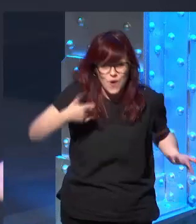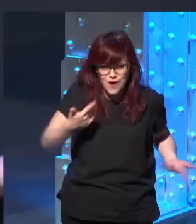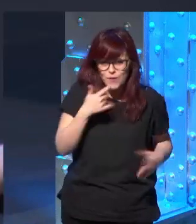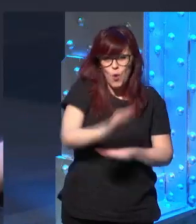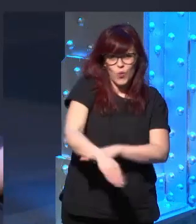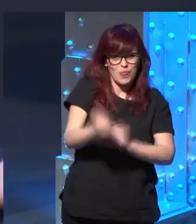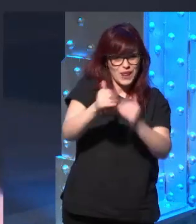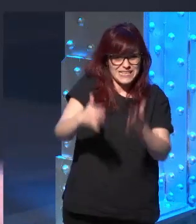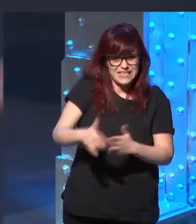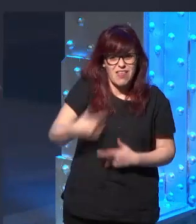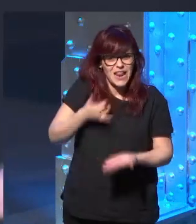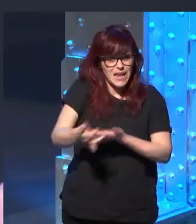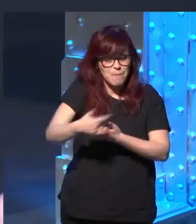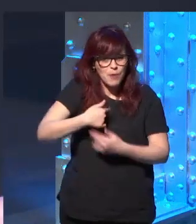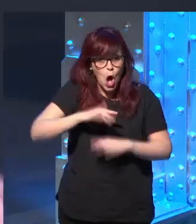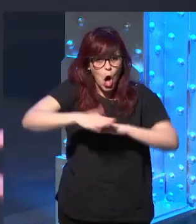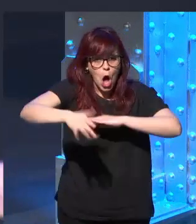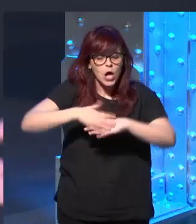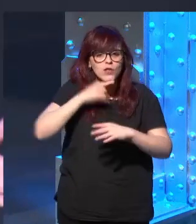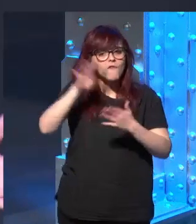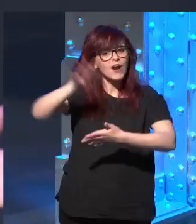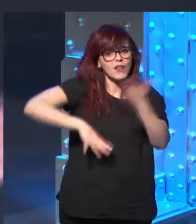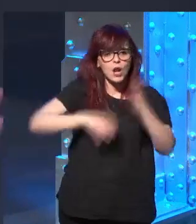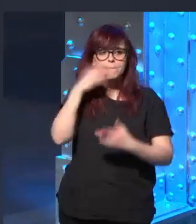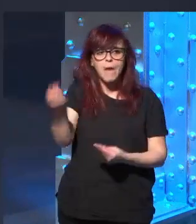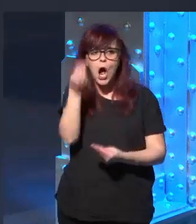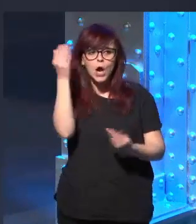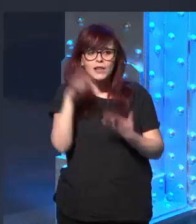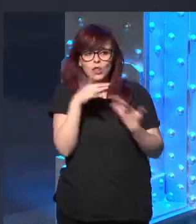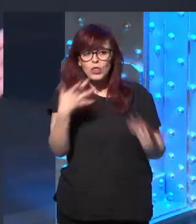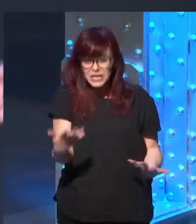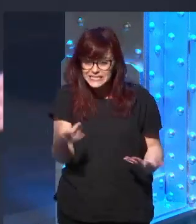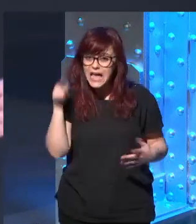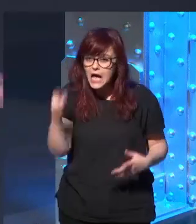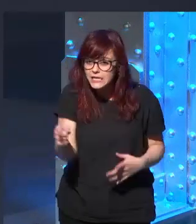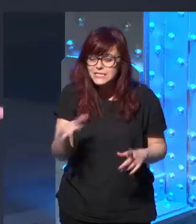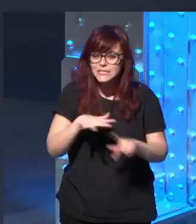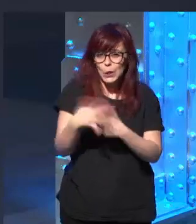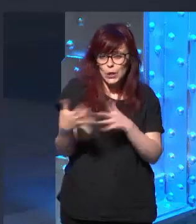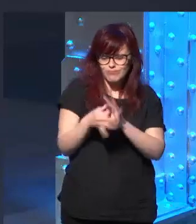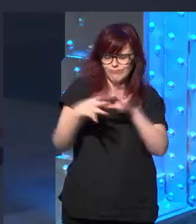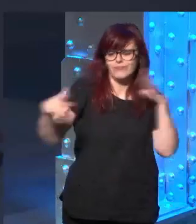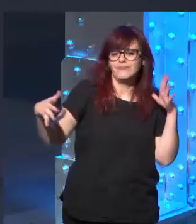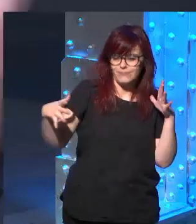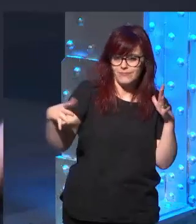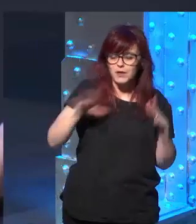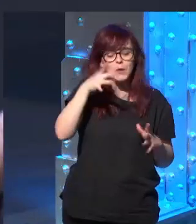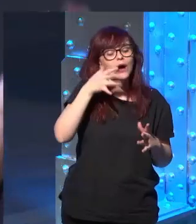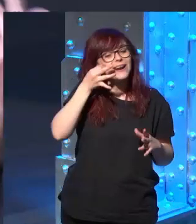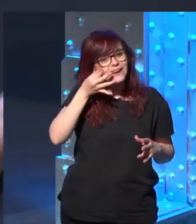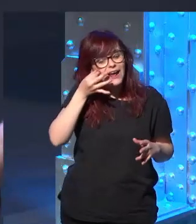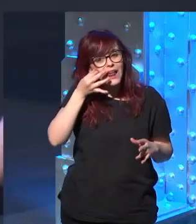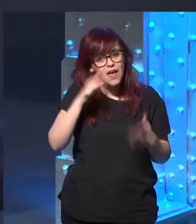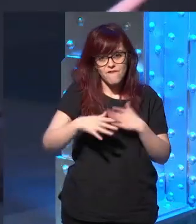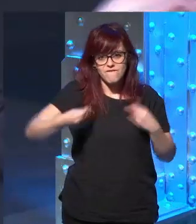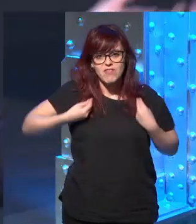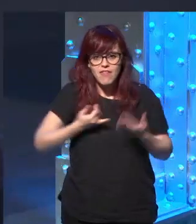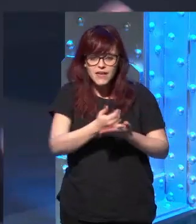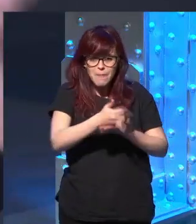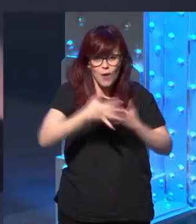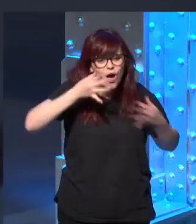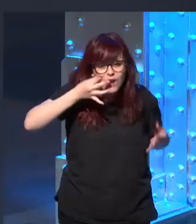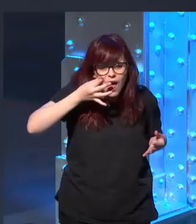a ir a cuidar la casa, mi campo? Yo me quedo en Barcelona, que estoy mucho mejor. Y hay tal desvinculación con respecto a la vida de